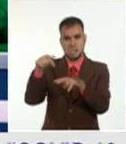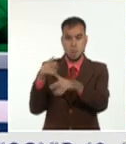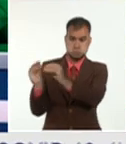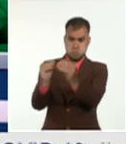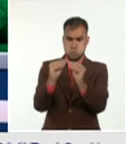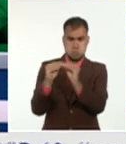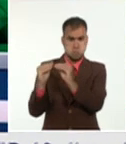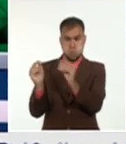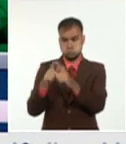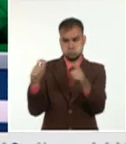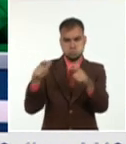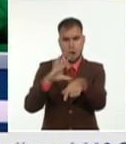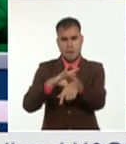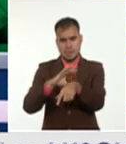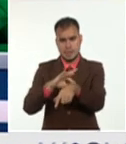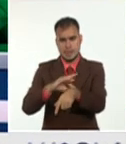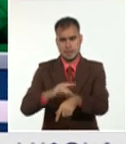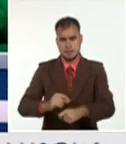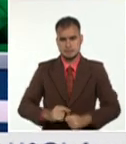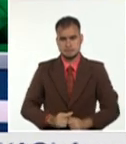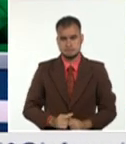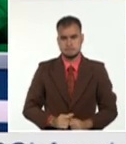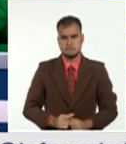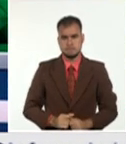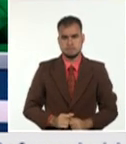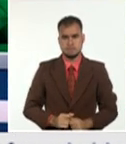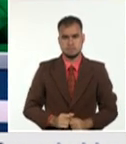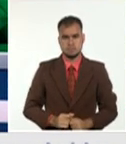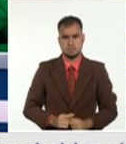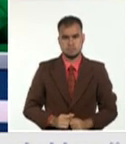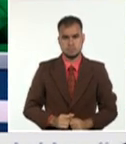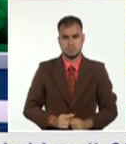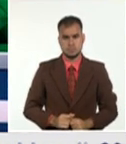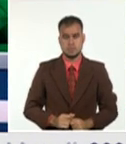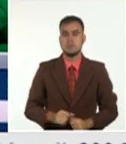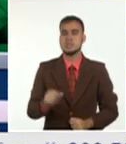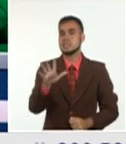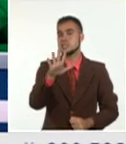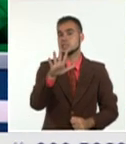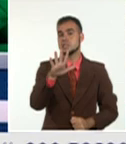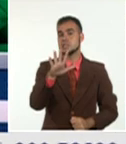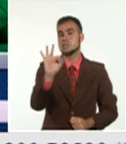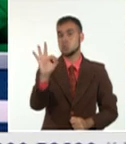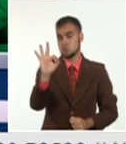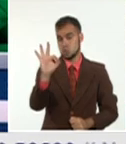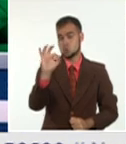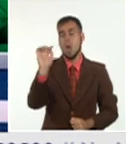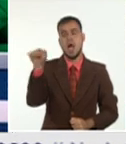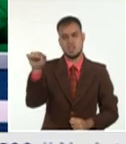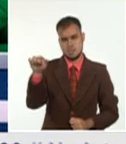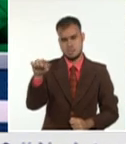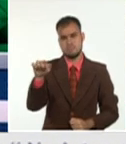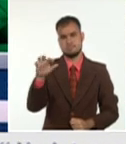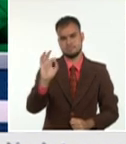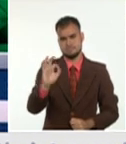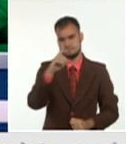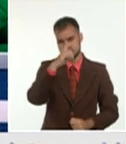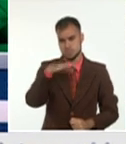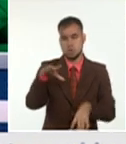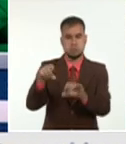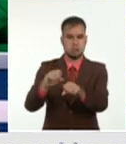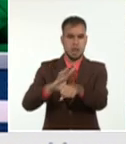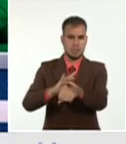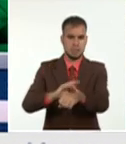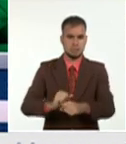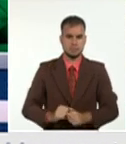confirma, que estamos hablando de 58 de los 187. Ayer